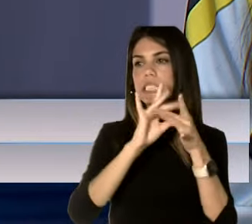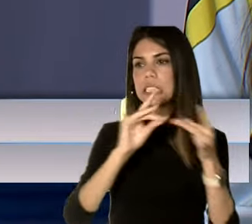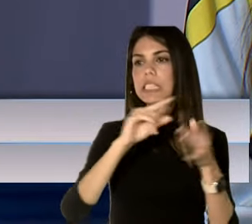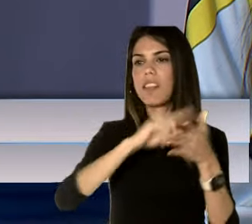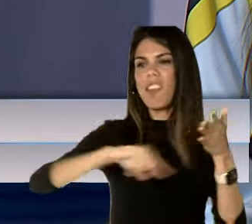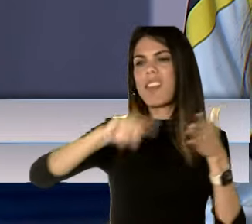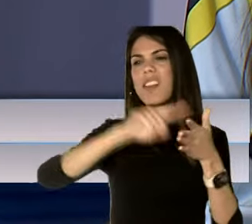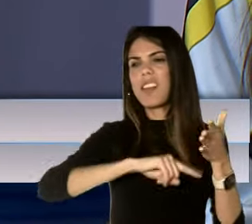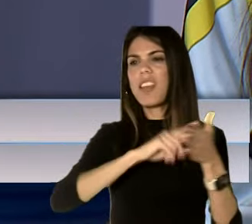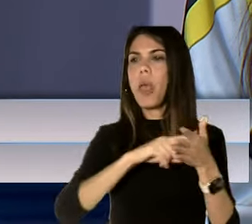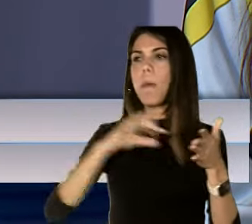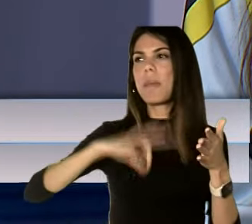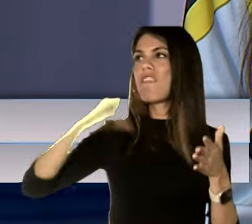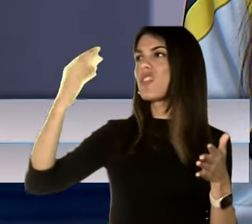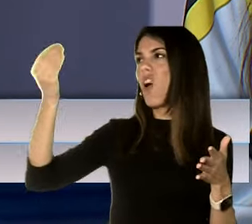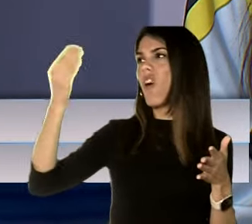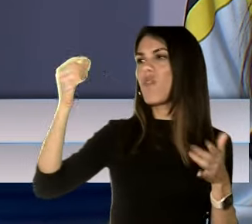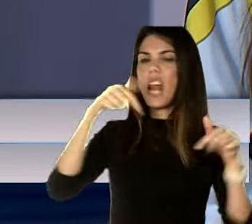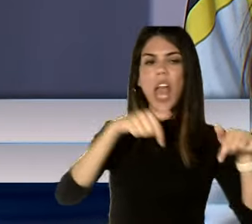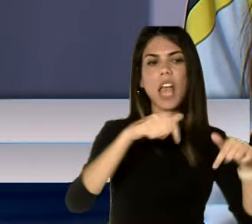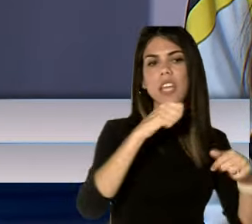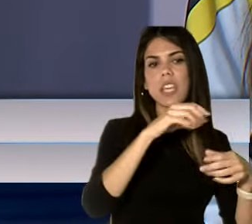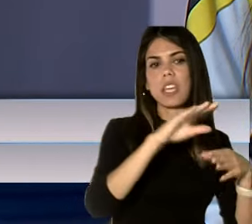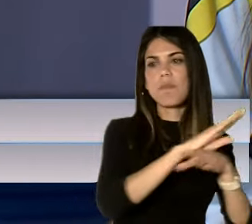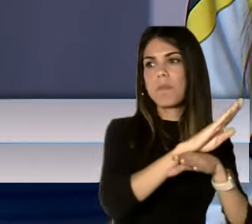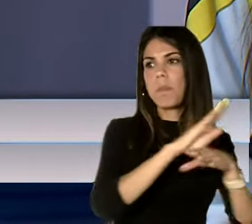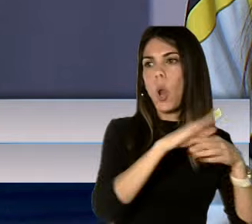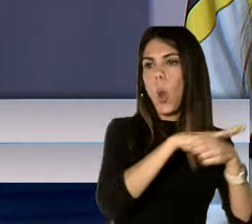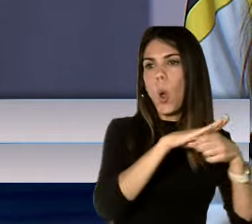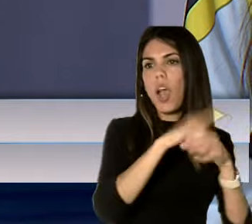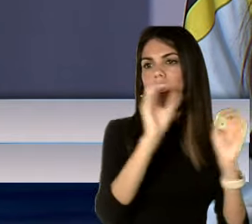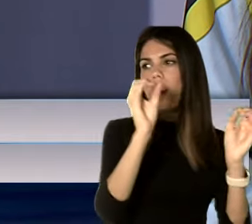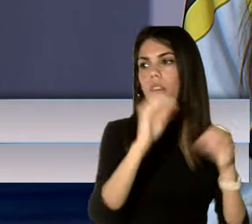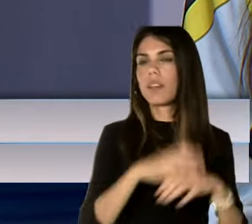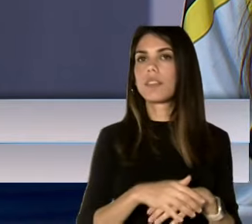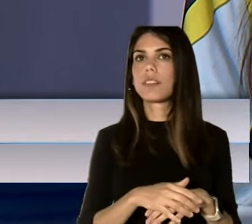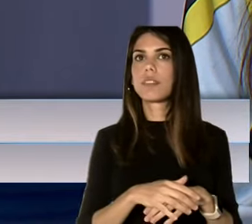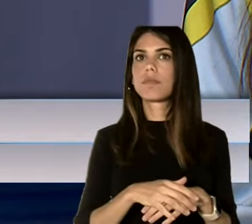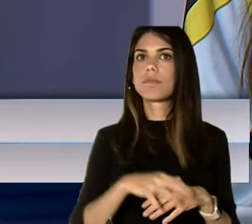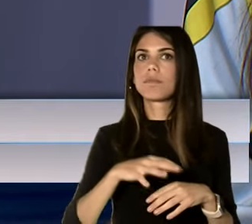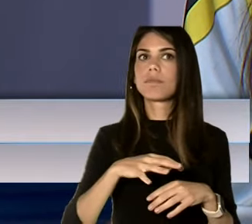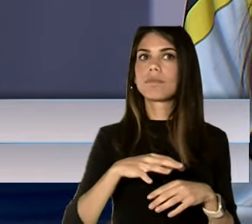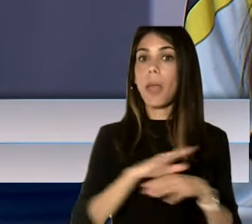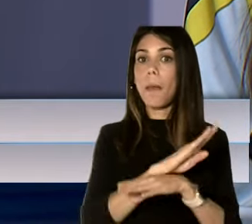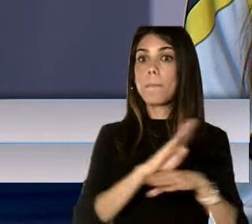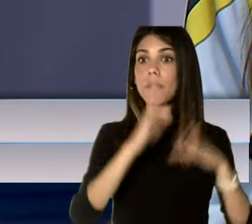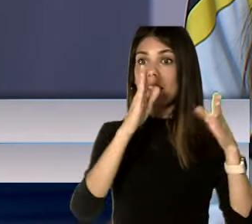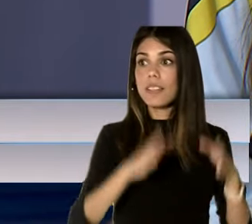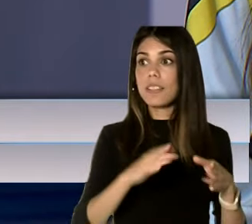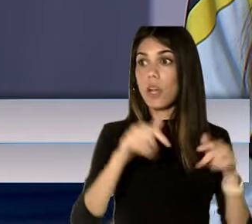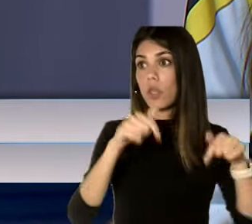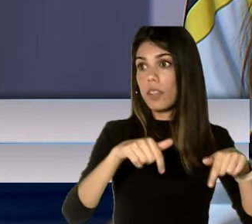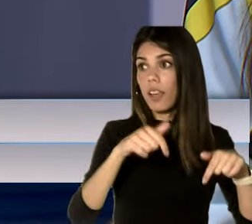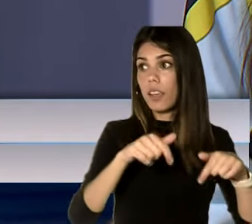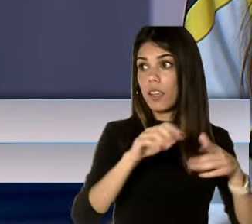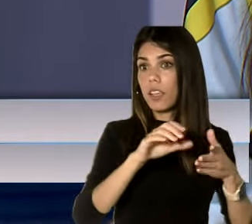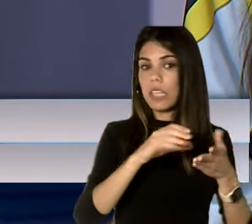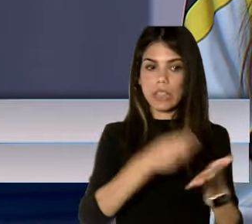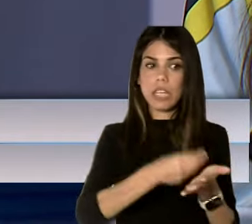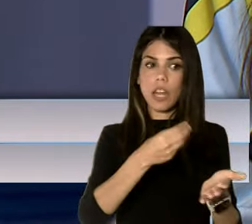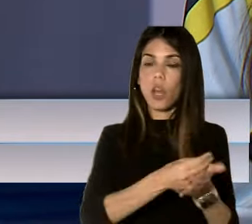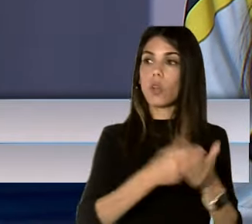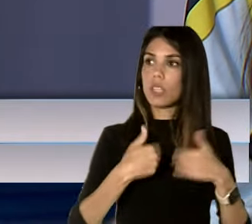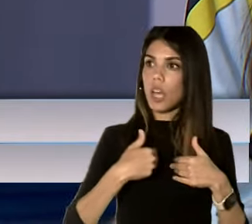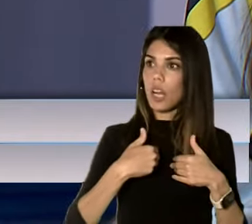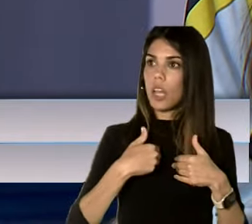dan beneficio al de afuera y el de aquí no bueno los empresarios de aquí tienen dinero para invertir no lo tienen en Puerto Rico lo